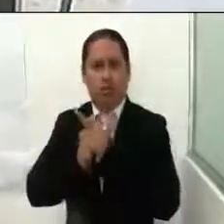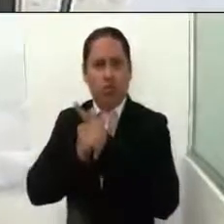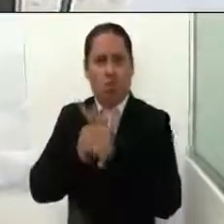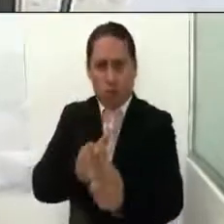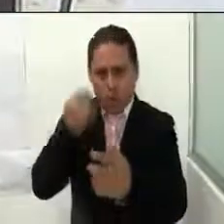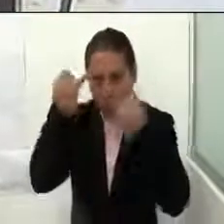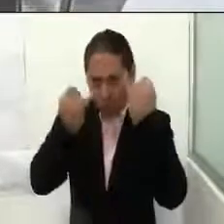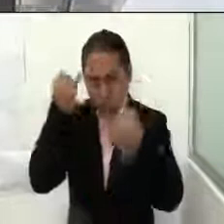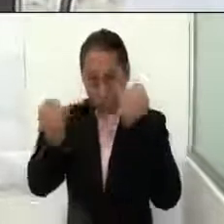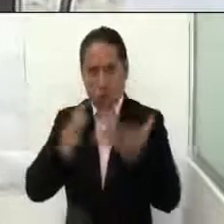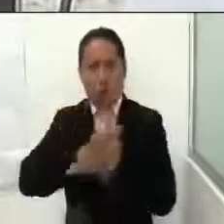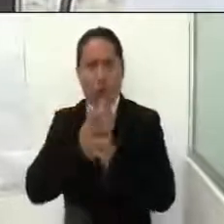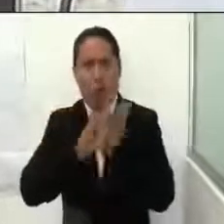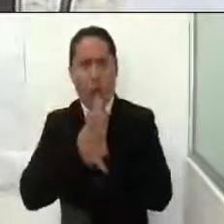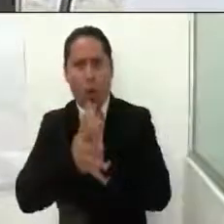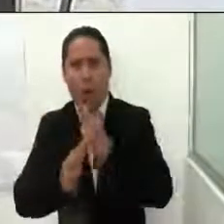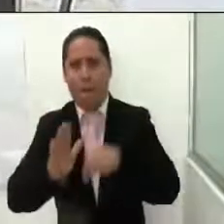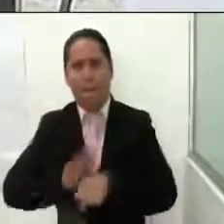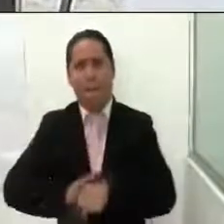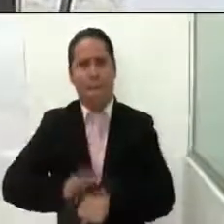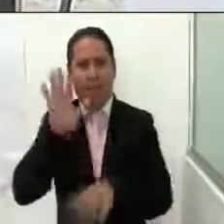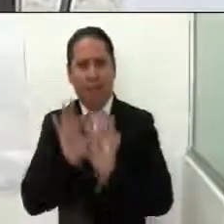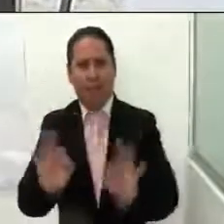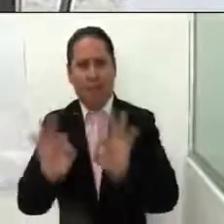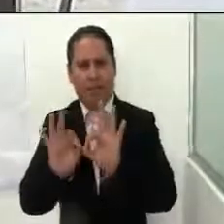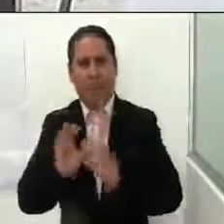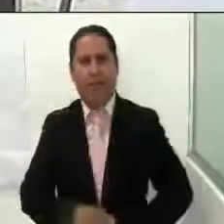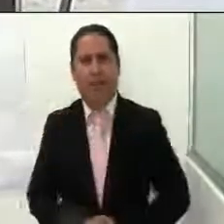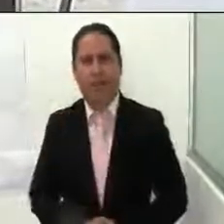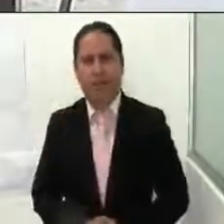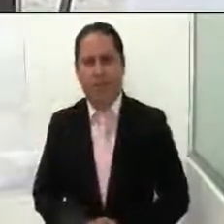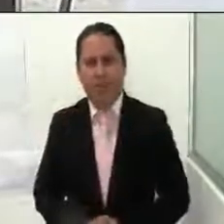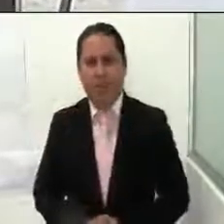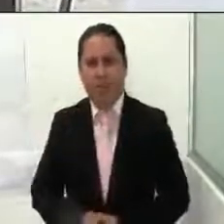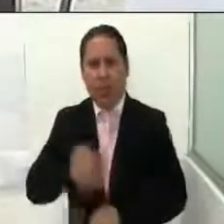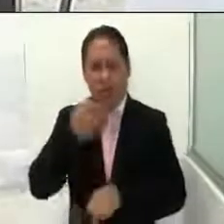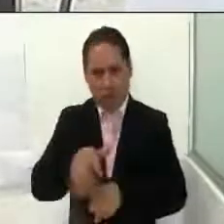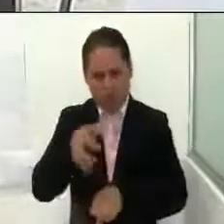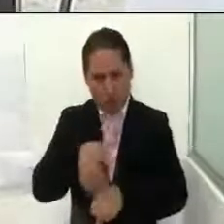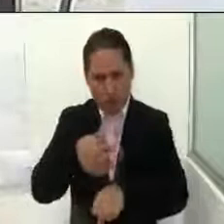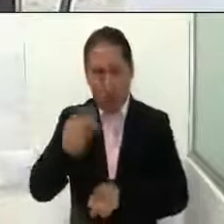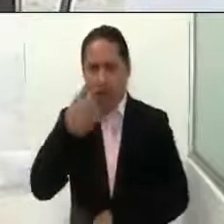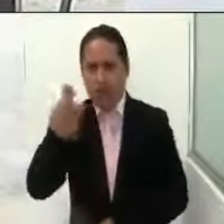de decreto más relevantes decretos número 163